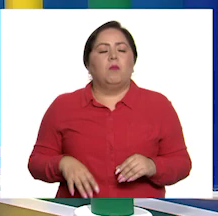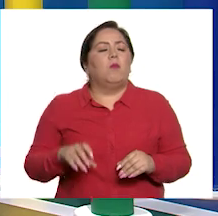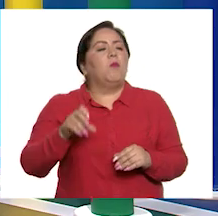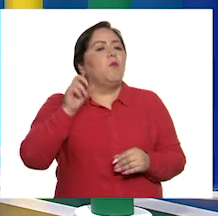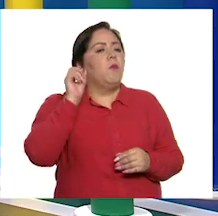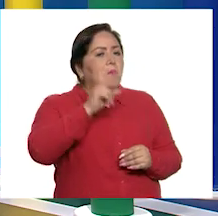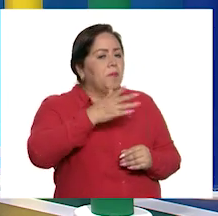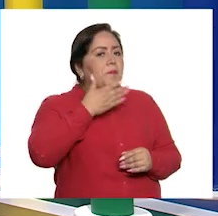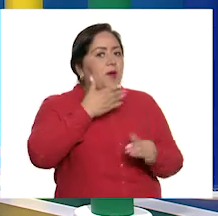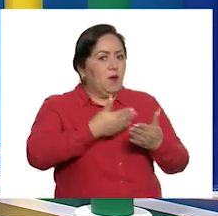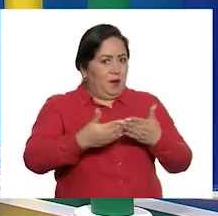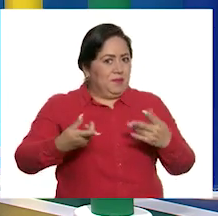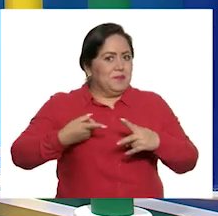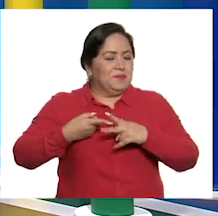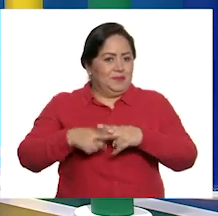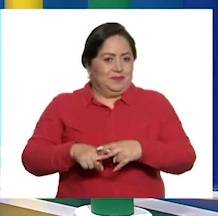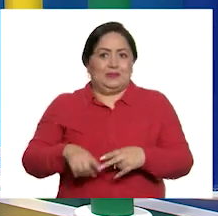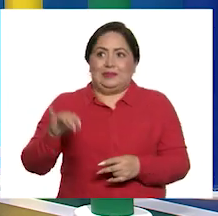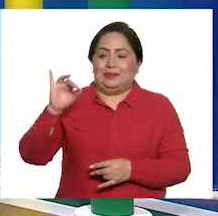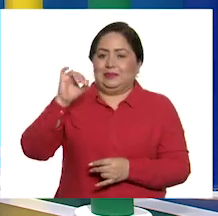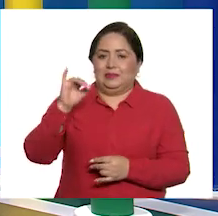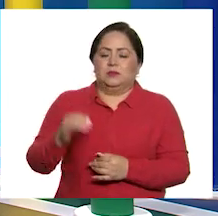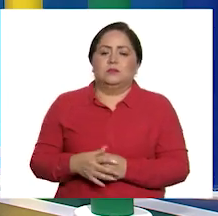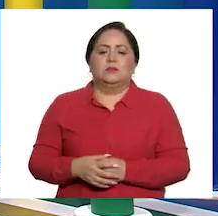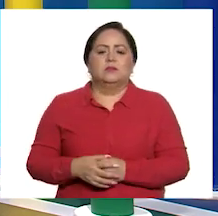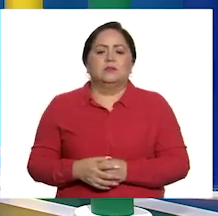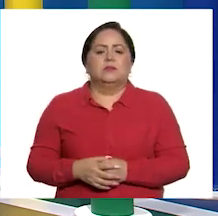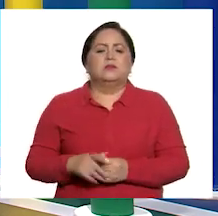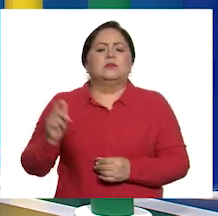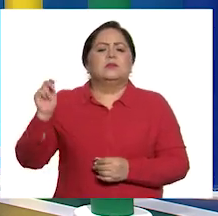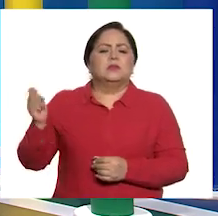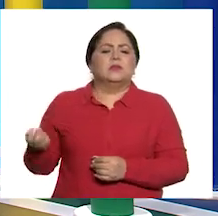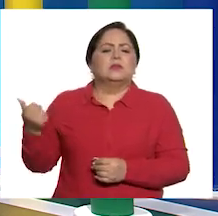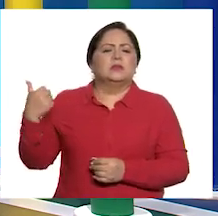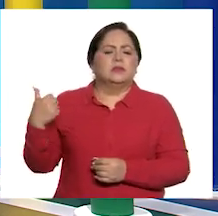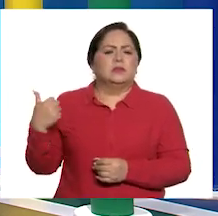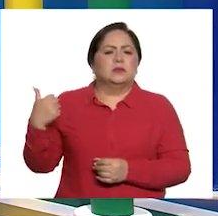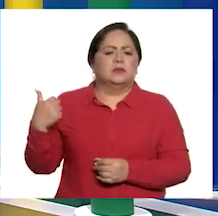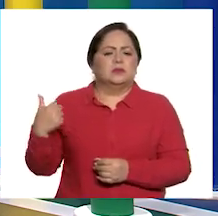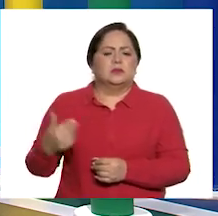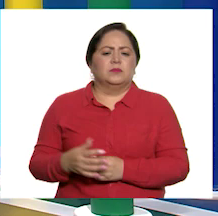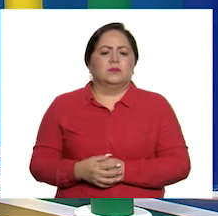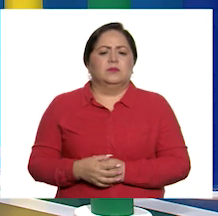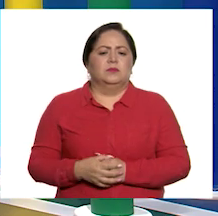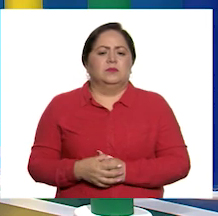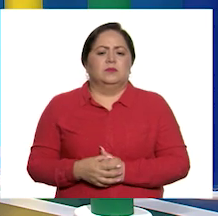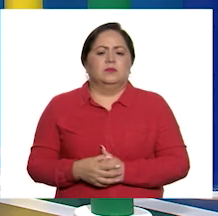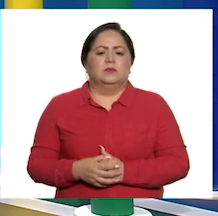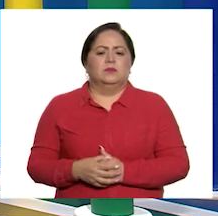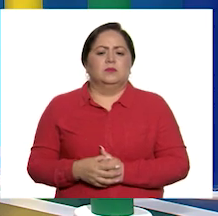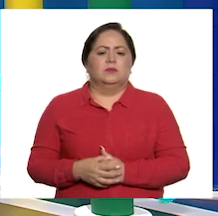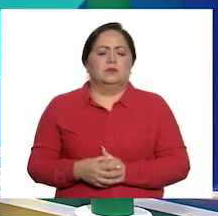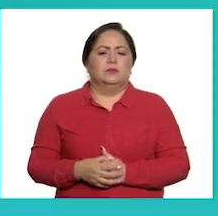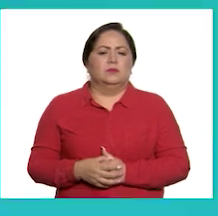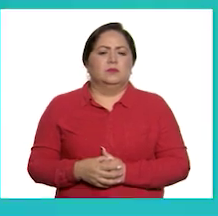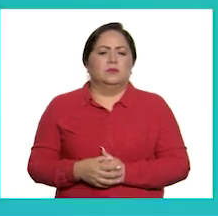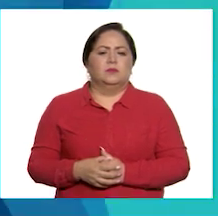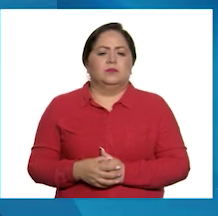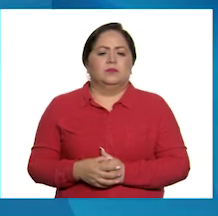muy, muy bien, pues vamos a empezar. Sí. ¿Qué aparato se presenta o se representa en esta imagen que tenemos aquí?